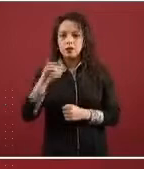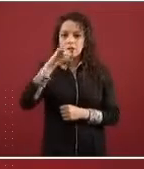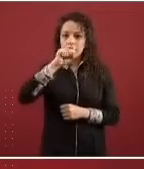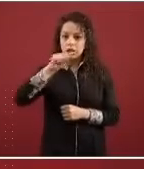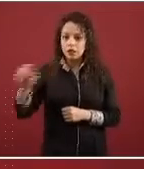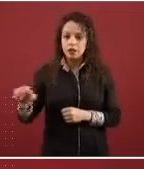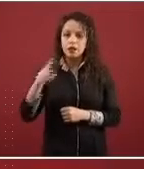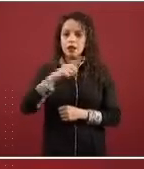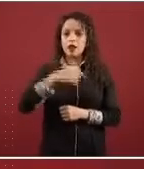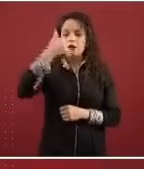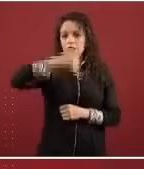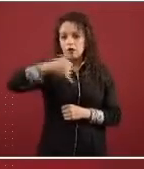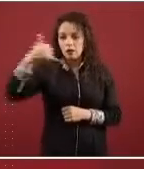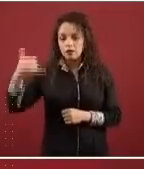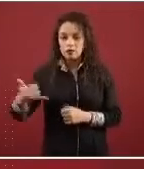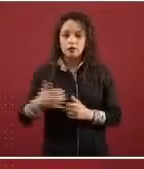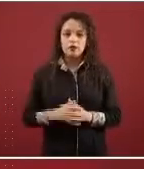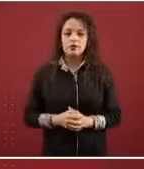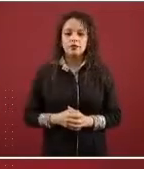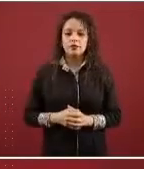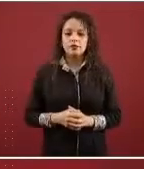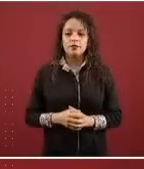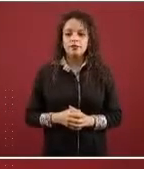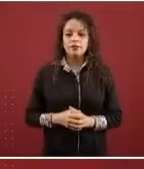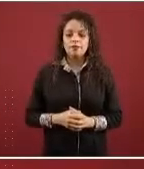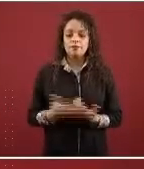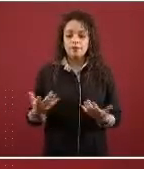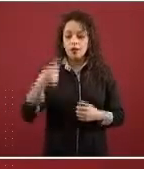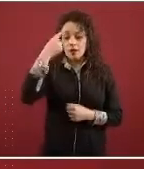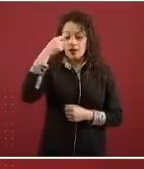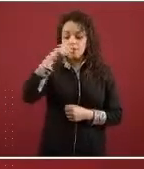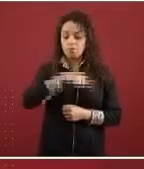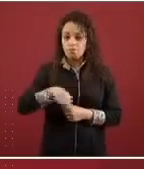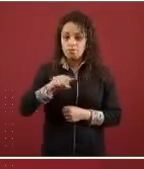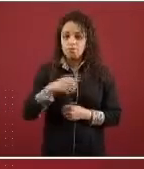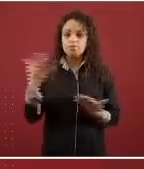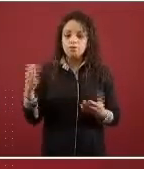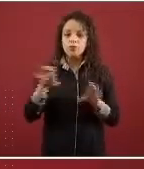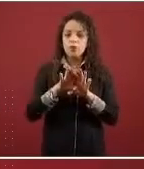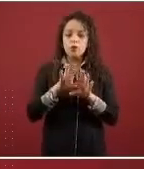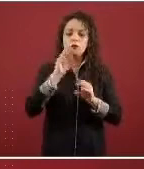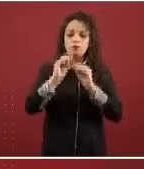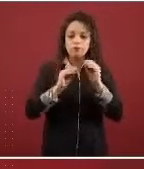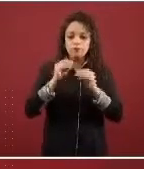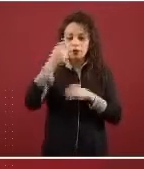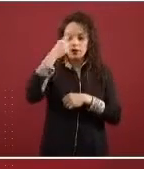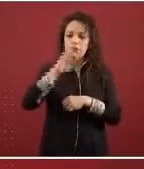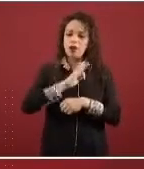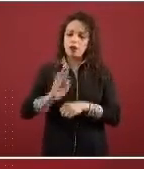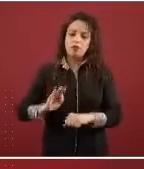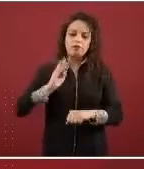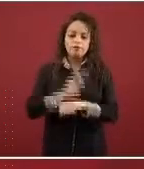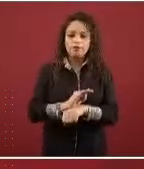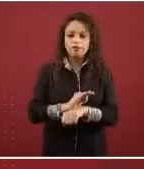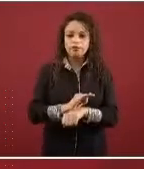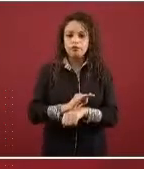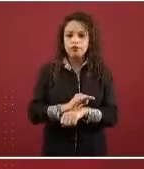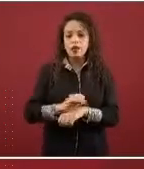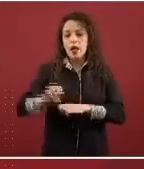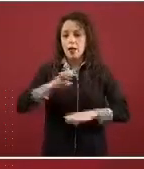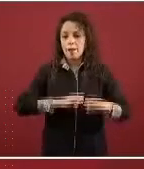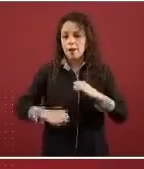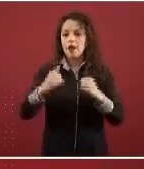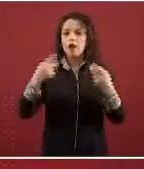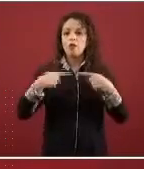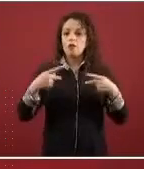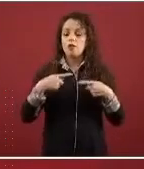e Infonavit en lo conducente, para operar las medidas necesarias a fin de proteger a empresas y trabajadores durante la